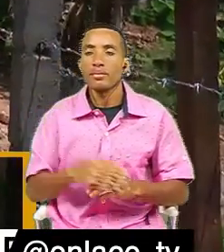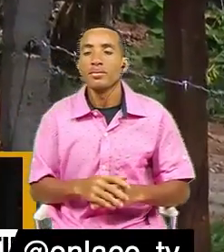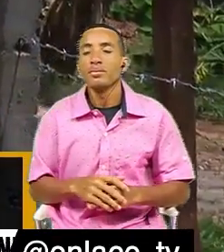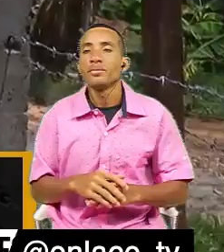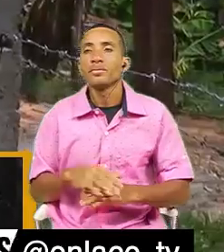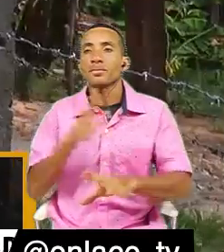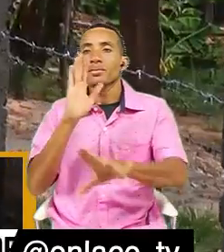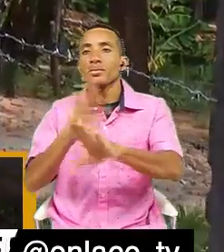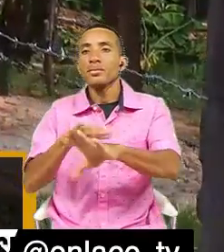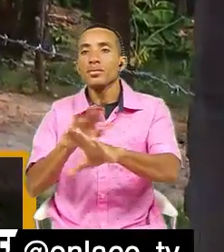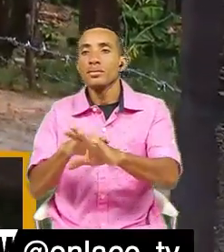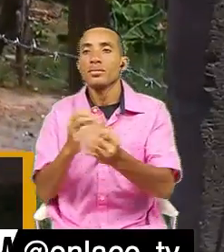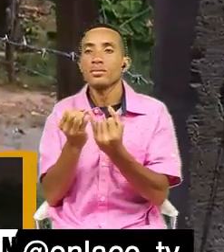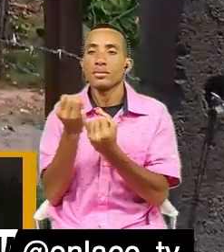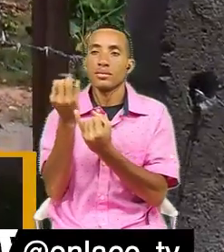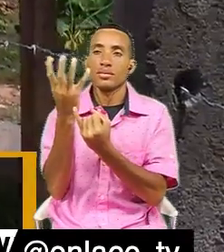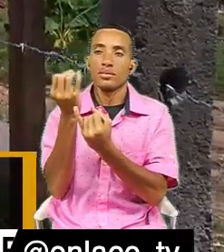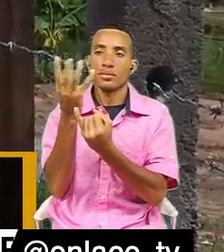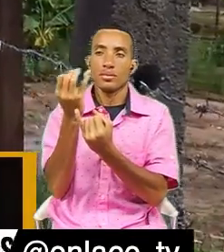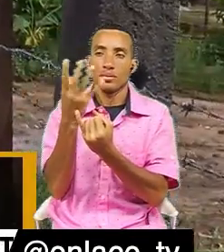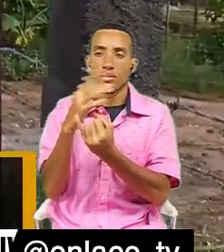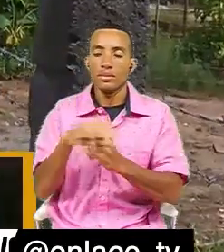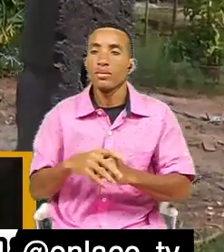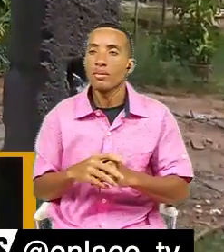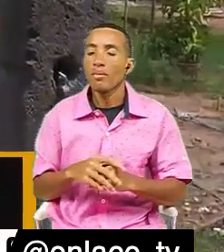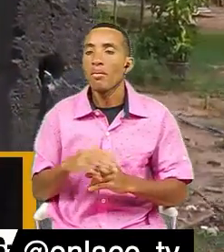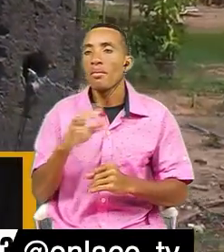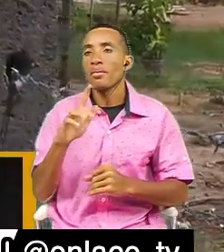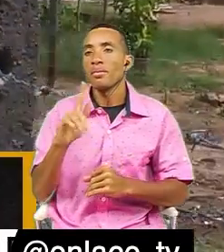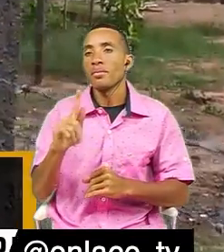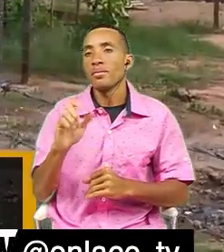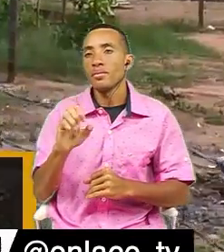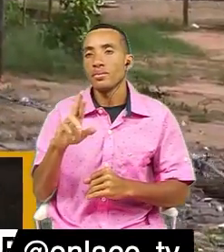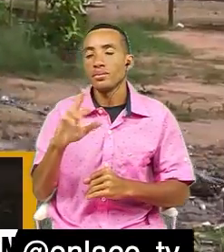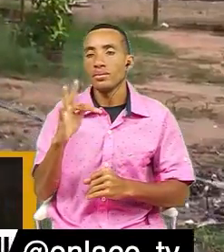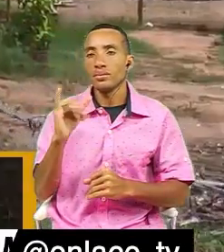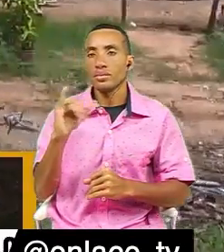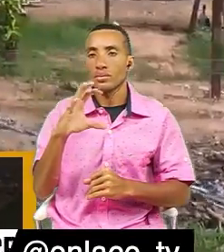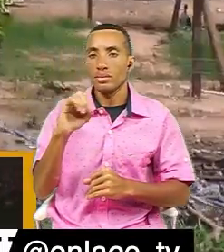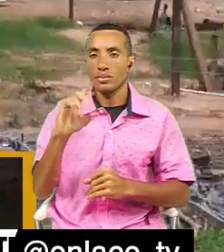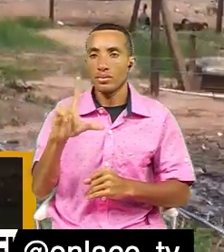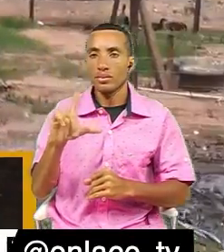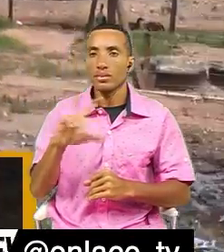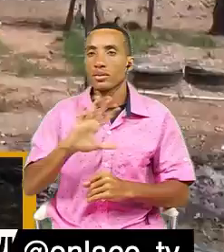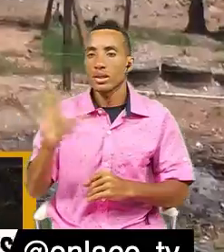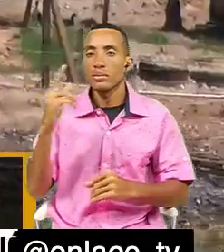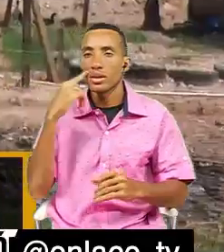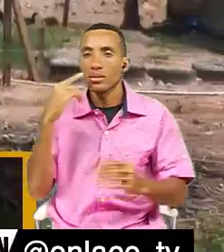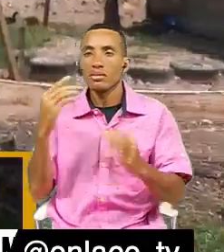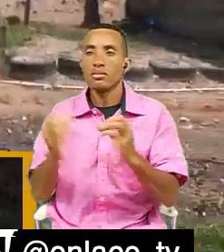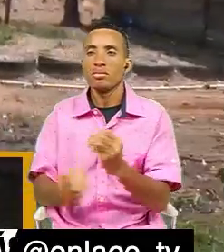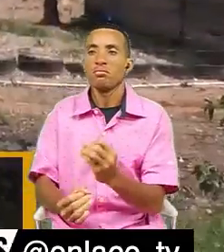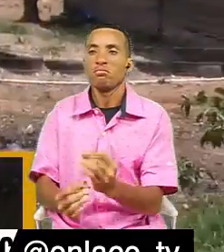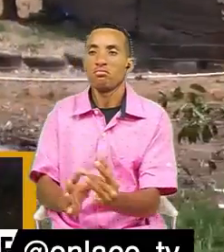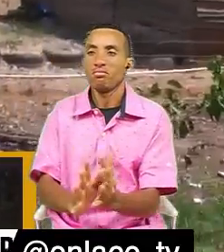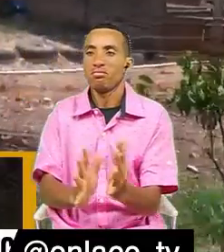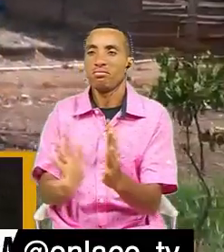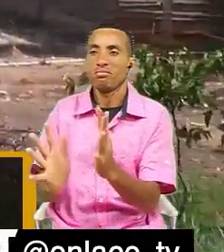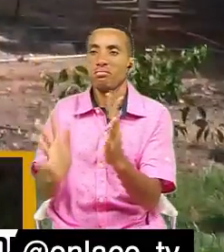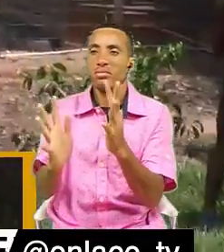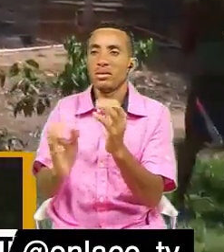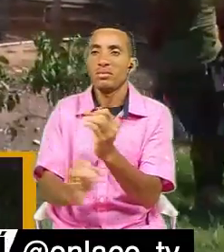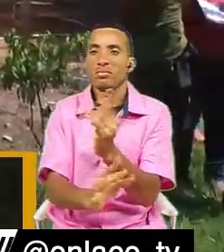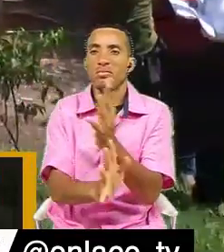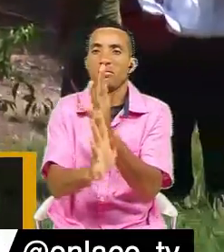empresa Ferticol también que nos macanía para la vaina, que hay mucho monte y está proliferando mucha